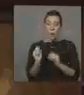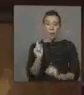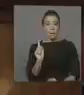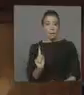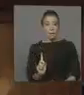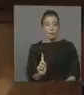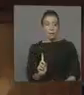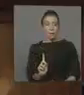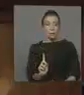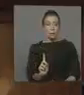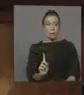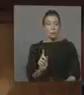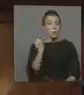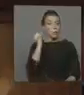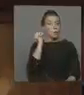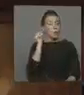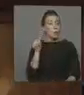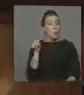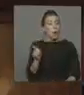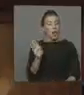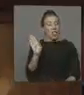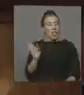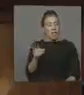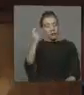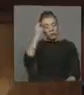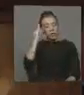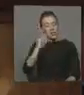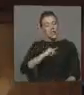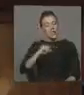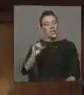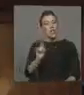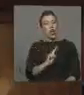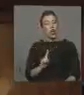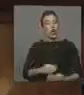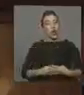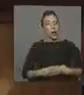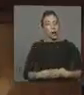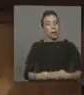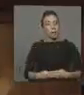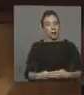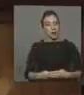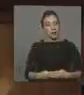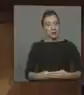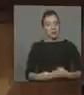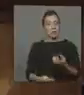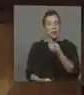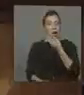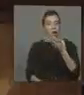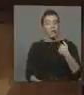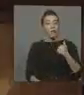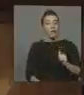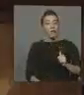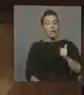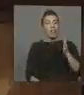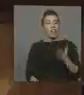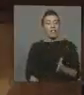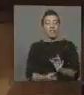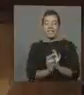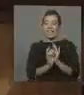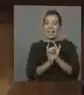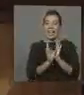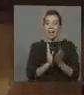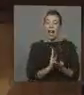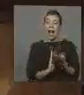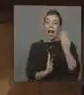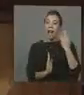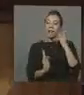lugar, es la mujer quien debe decidir si continúa o no con el embarazo. La manifestación de voluntad debe ser expresa,